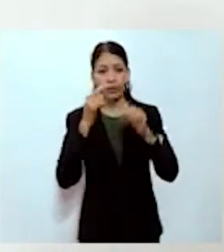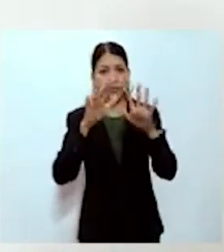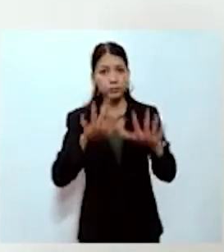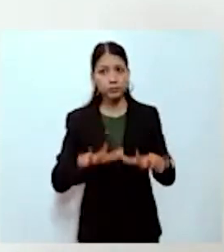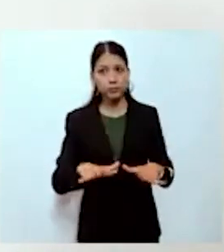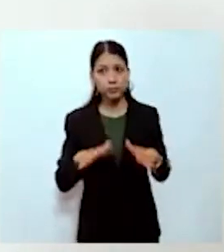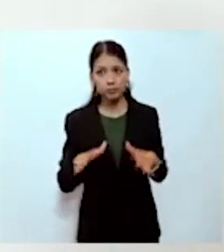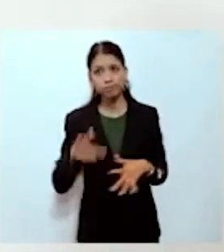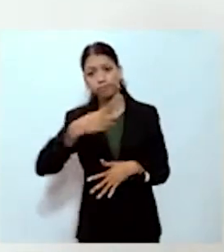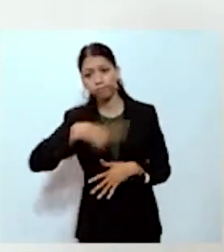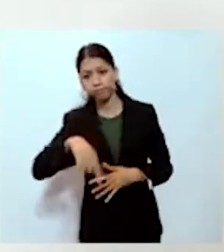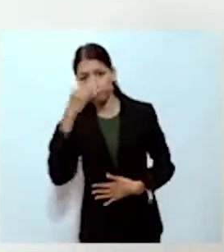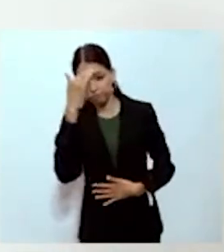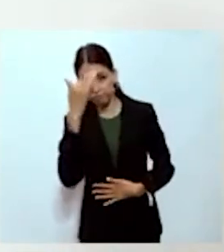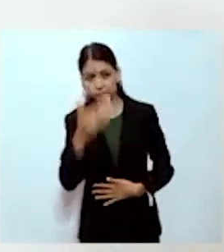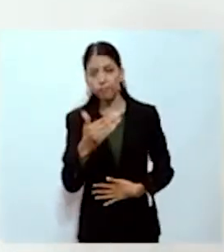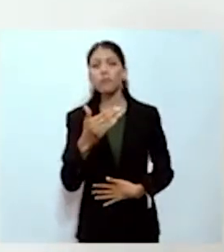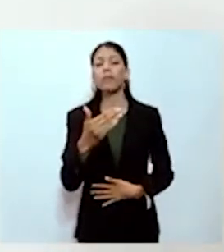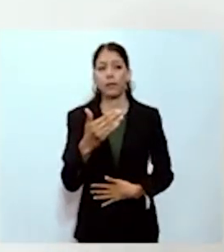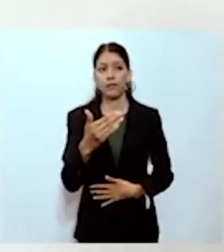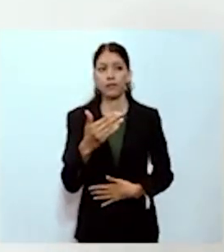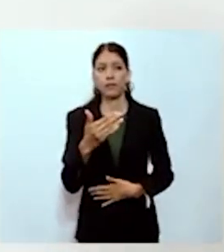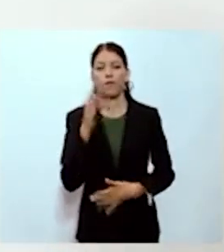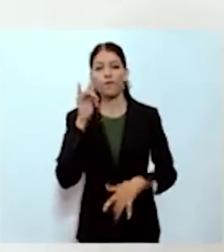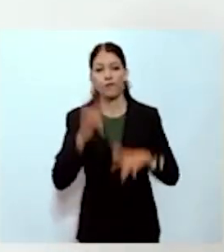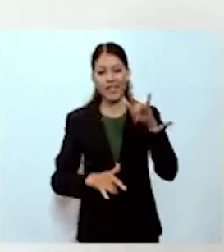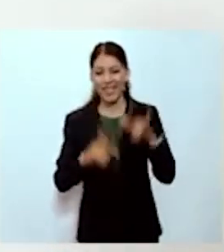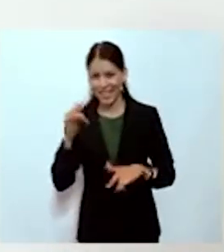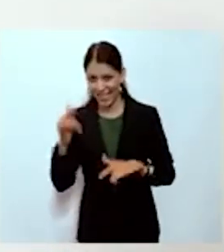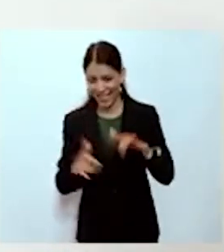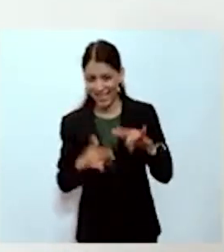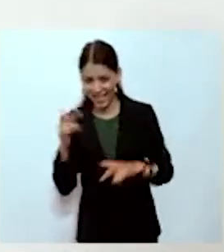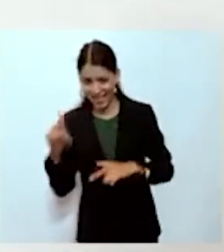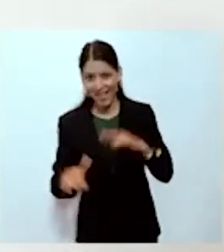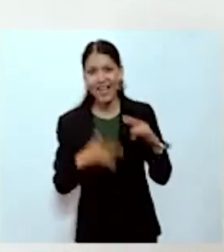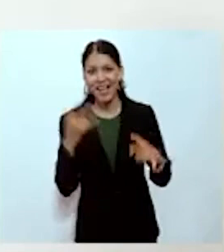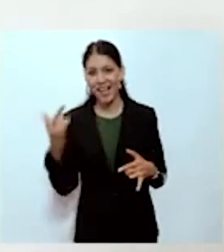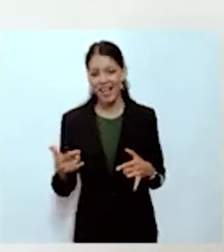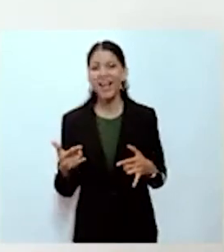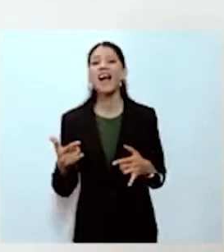¿para qué volvemos a la borrachera, al desorden, a